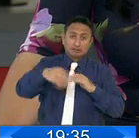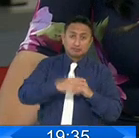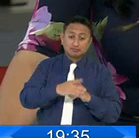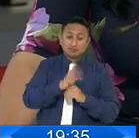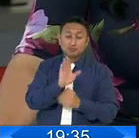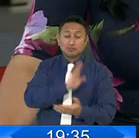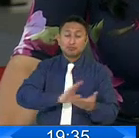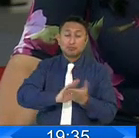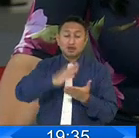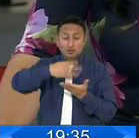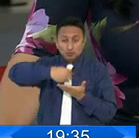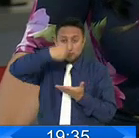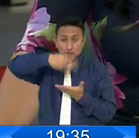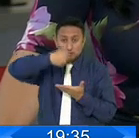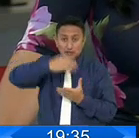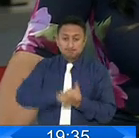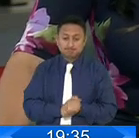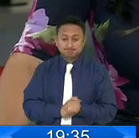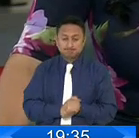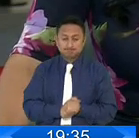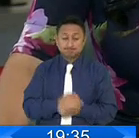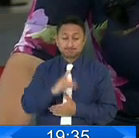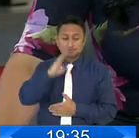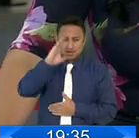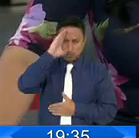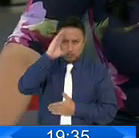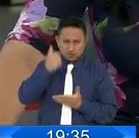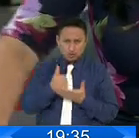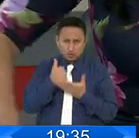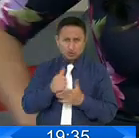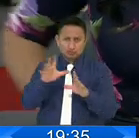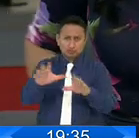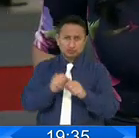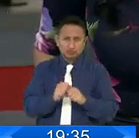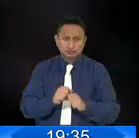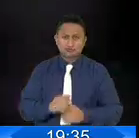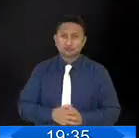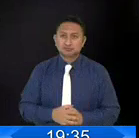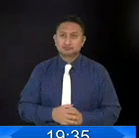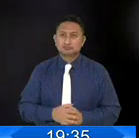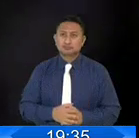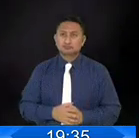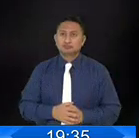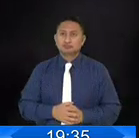al sur de la capital. Afortunadamente, la policía evitó una tragedia.